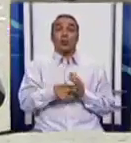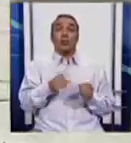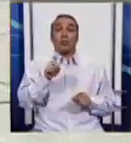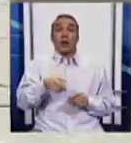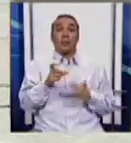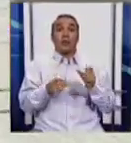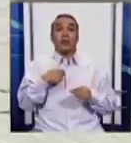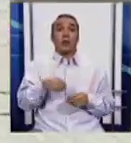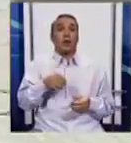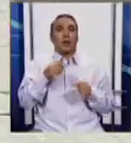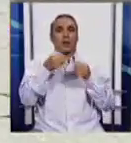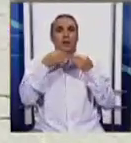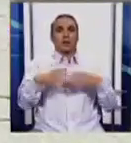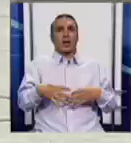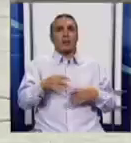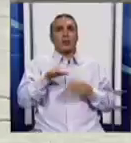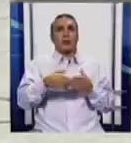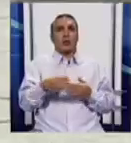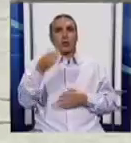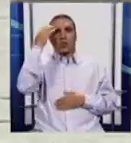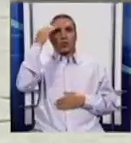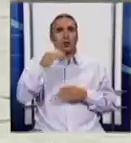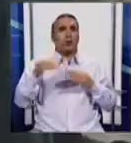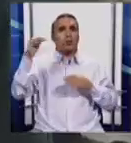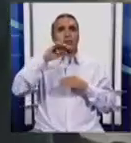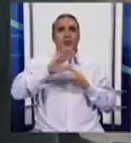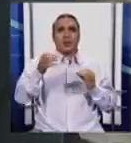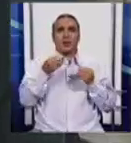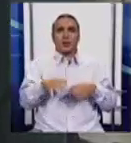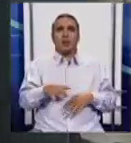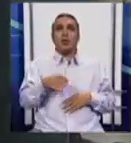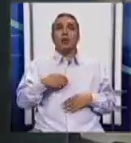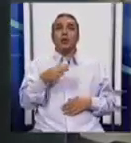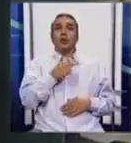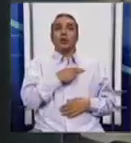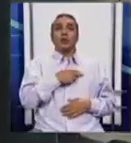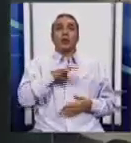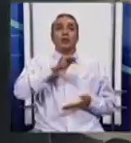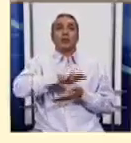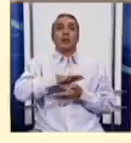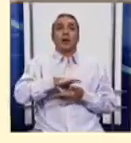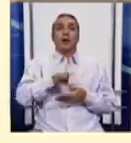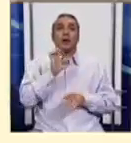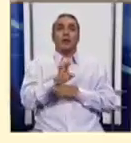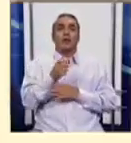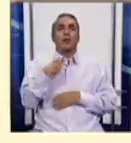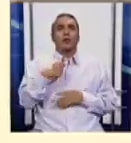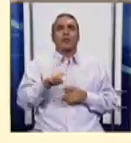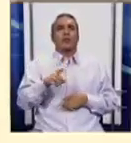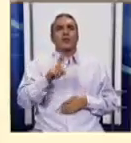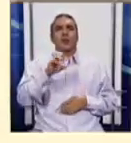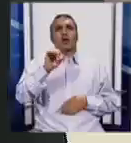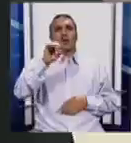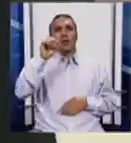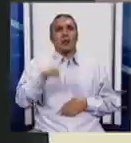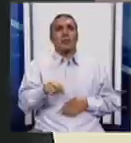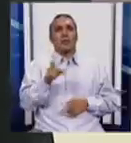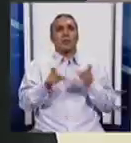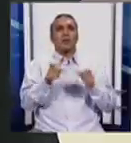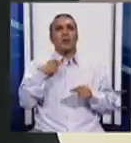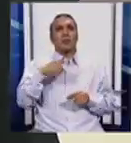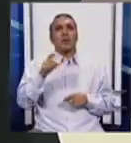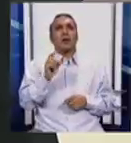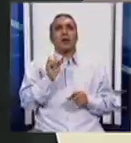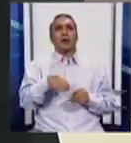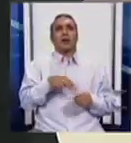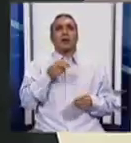jóvenes rindieron el Examen Nacional de Educación Superior. La Universidad Central del Ecuador históricamente recibe cerca de 180.000 postulaciones de